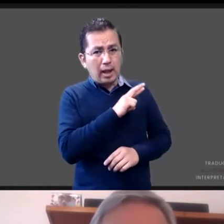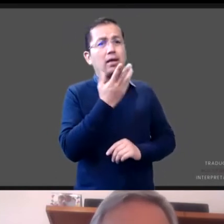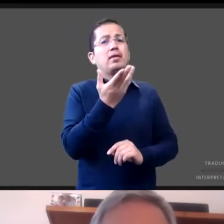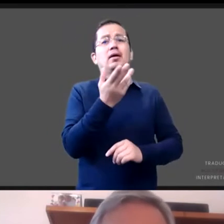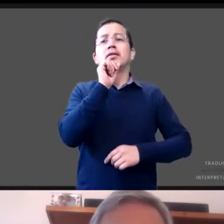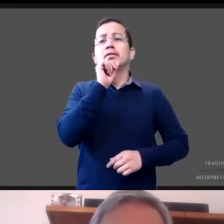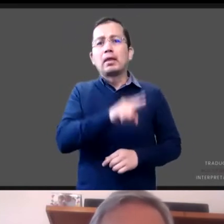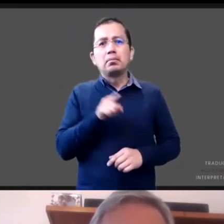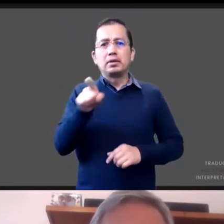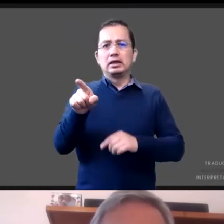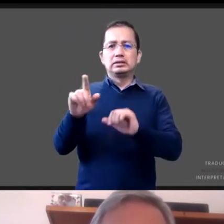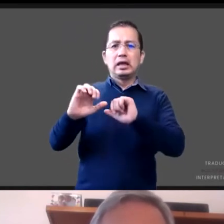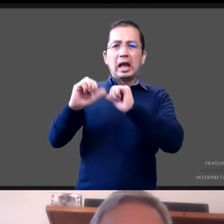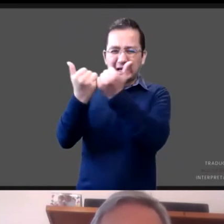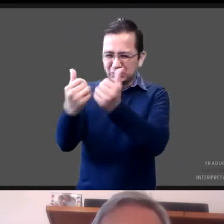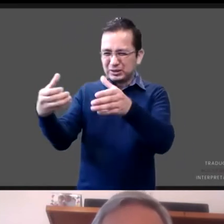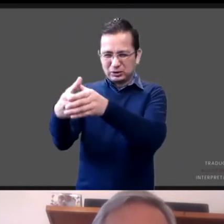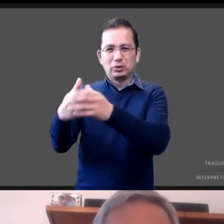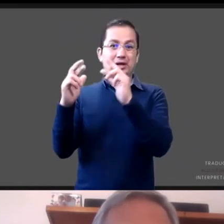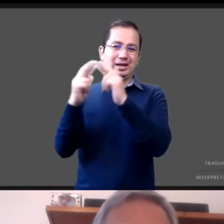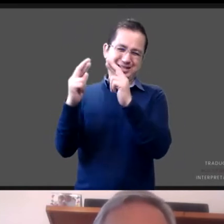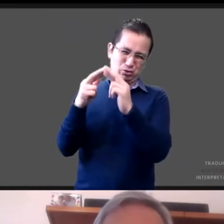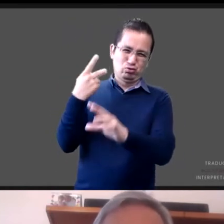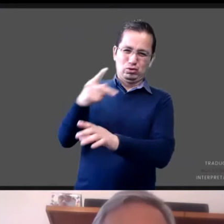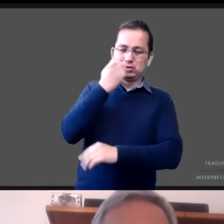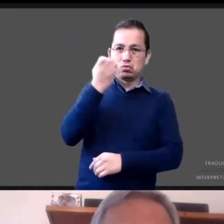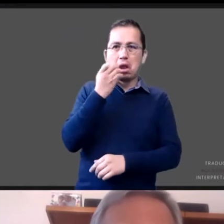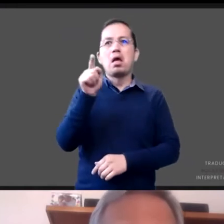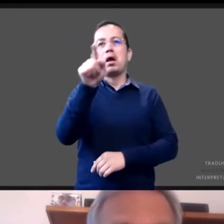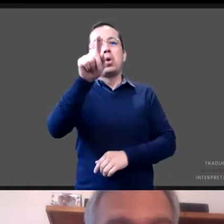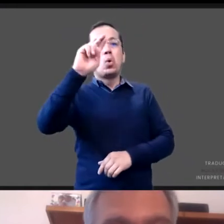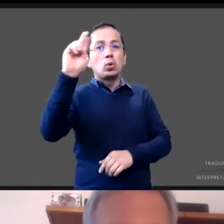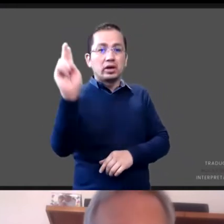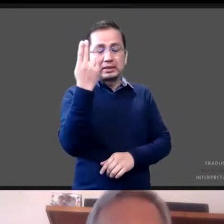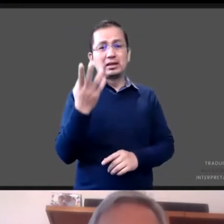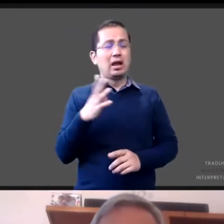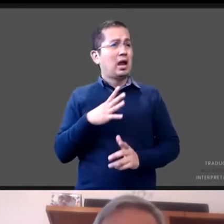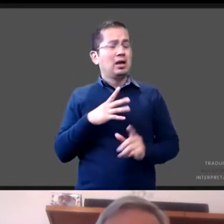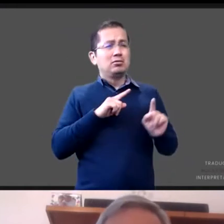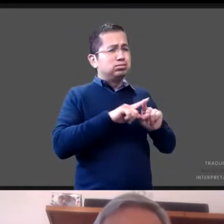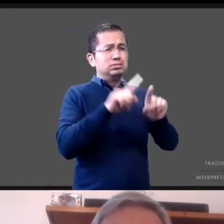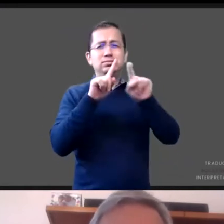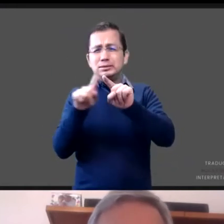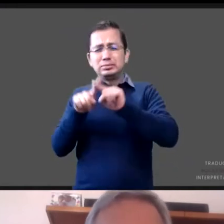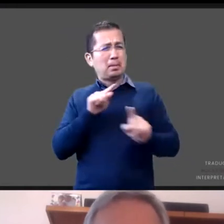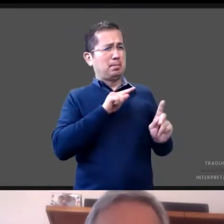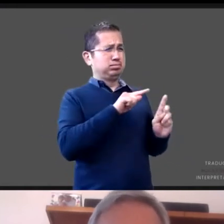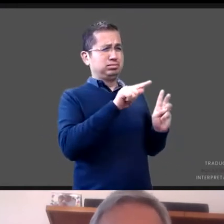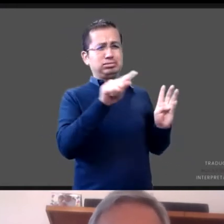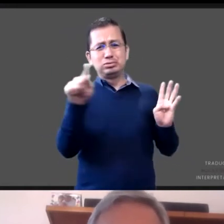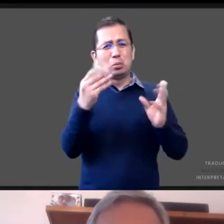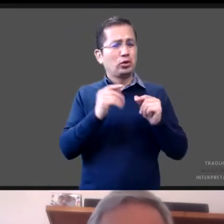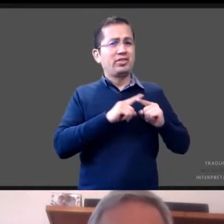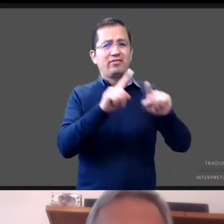las asociaciones religiosas en escuelas, las universidades autónomas, tenemos realmente una desagregación